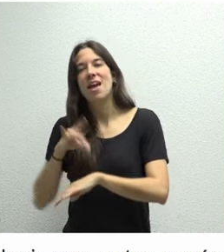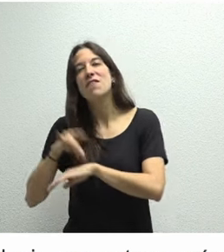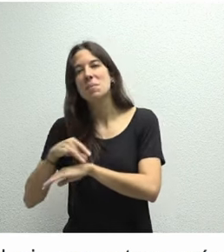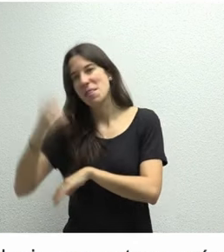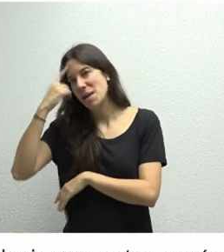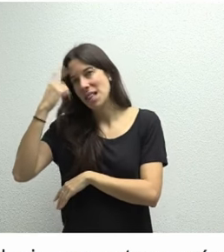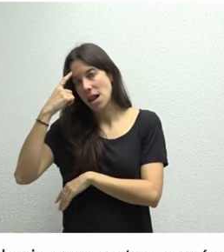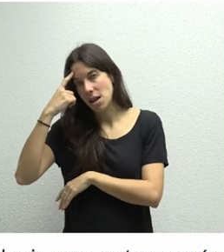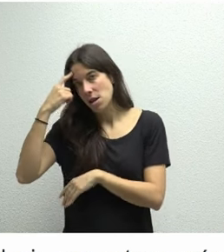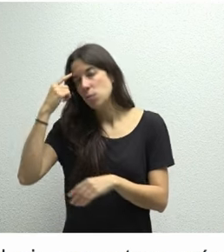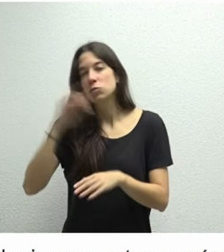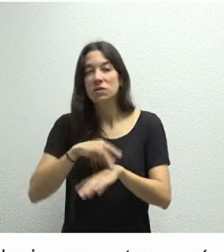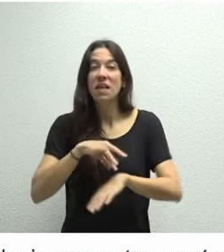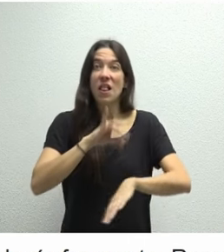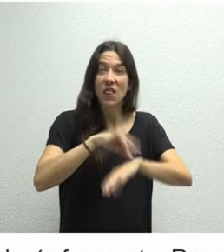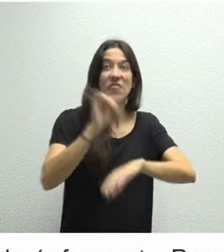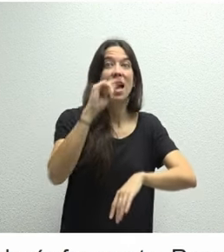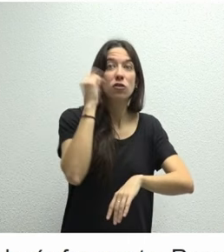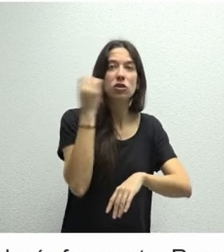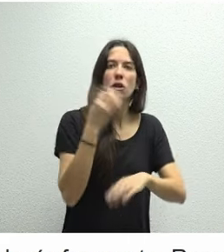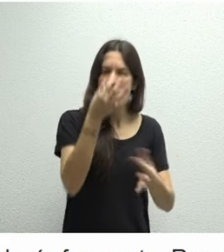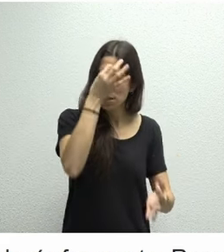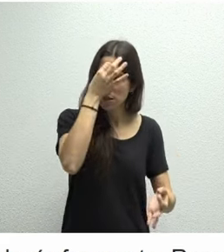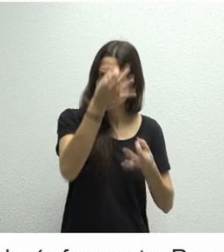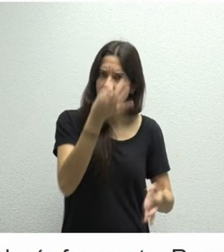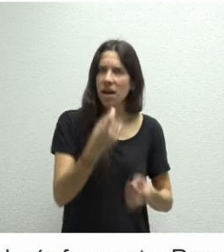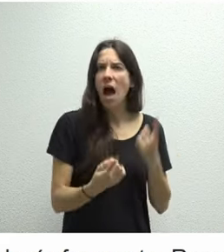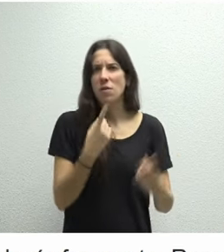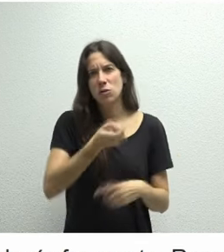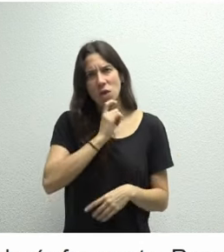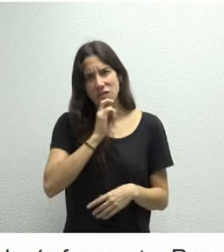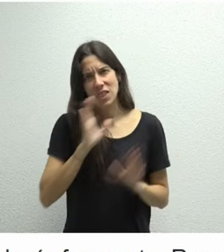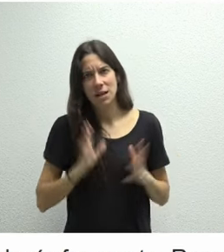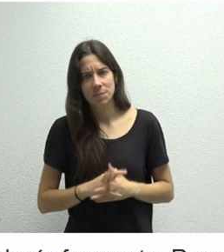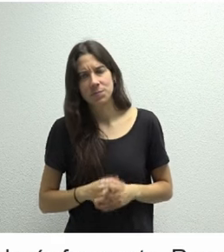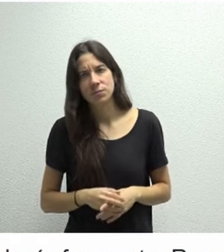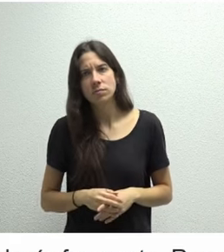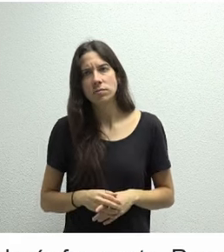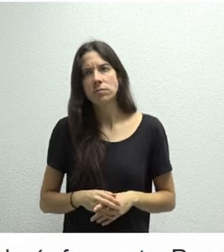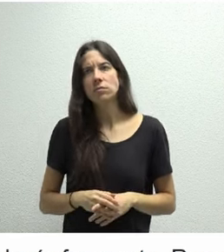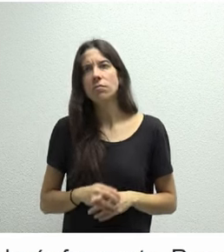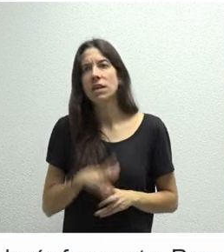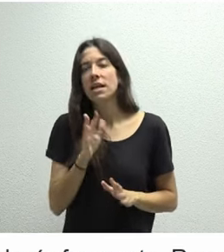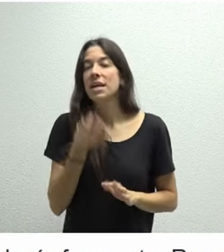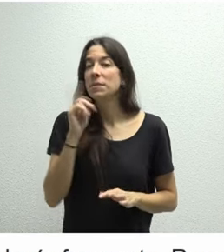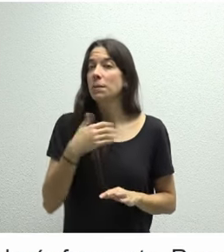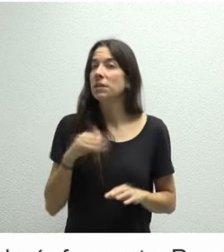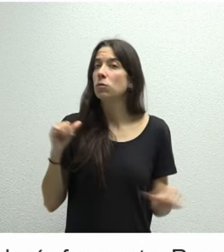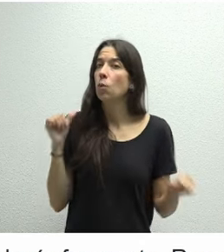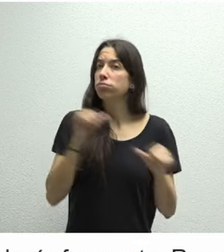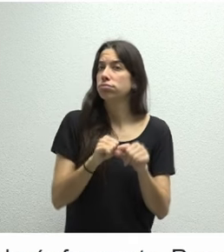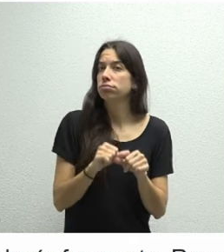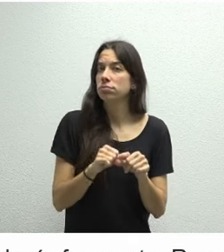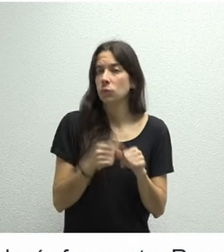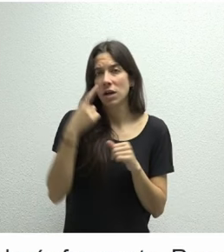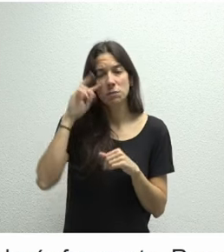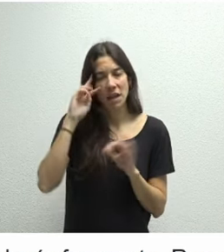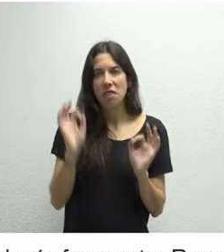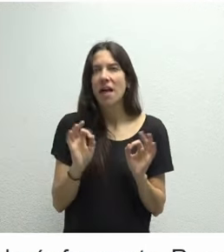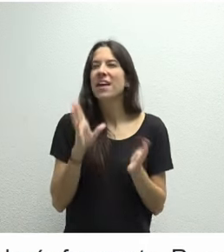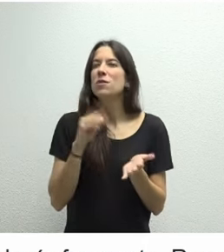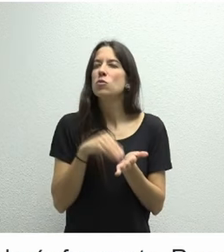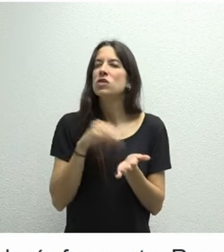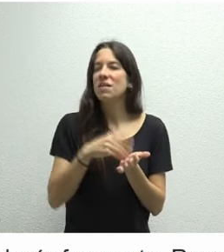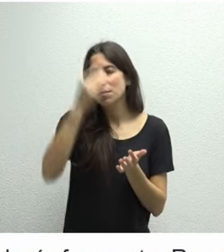precisarlo y a veces es Es difícil y sobre todo lleva consigo un bagaje ya anterior de que muchas veces se ha